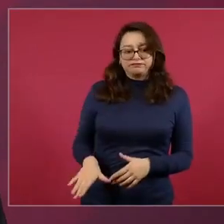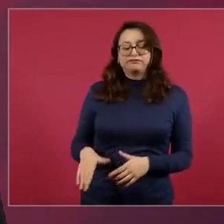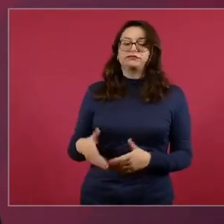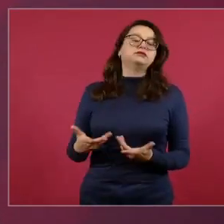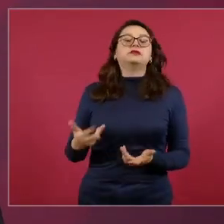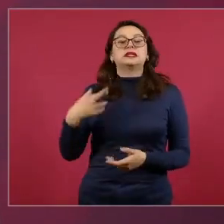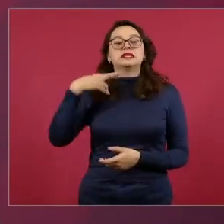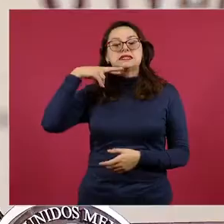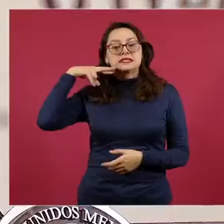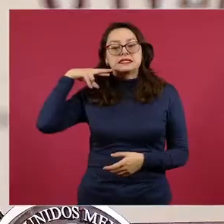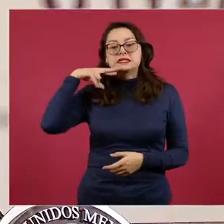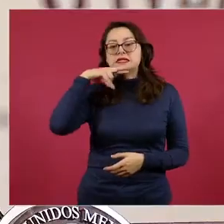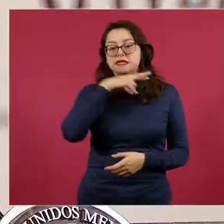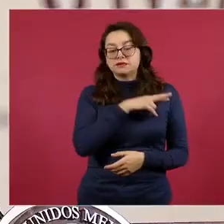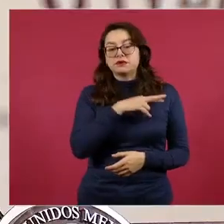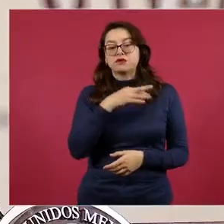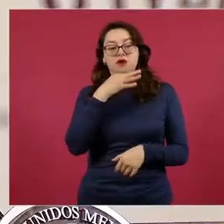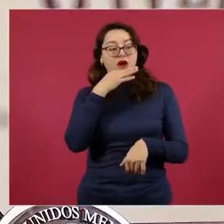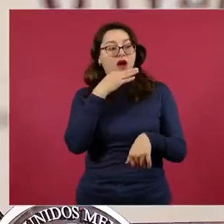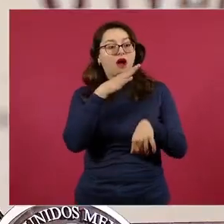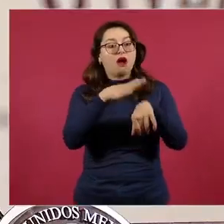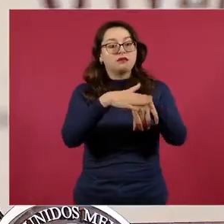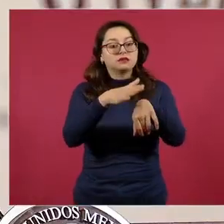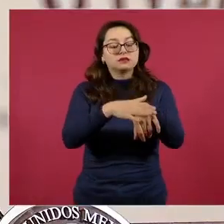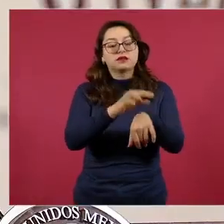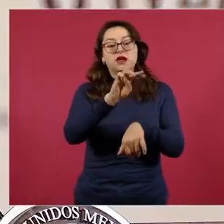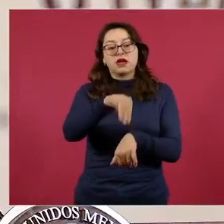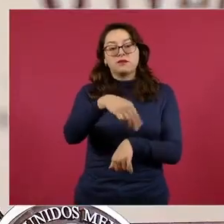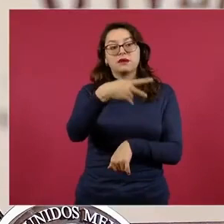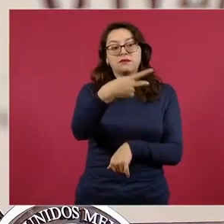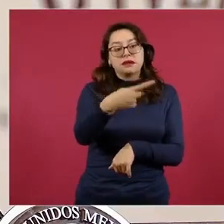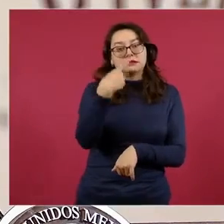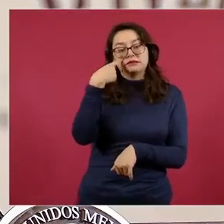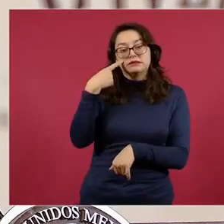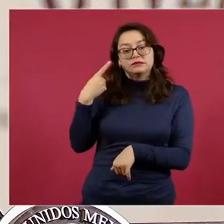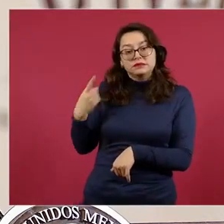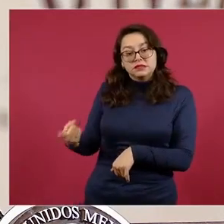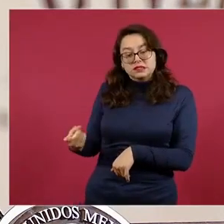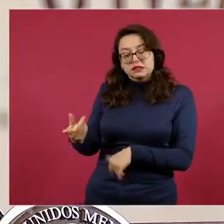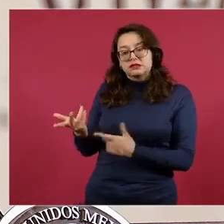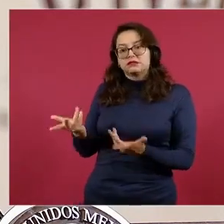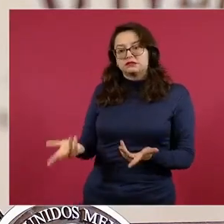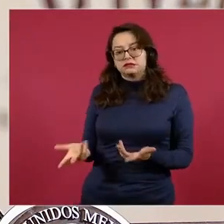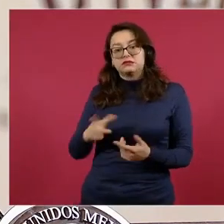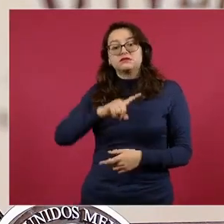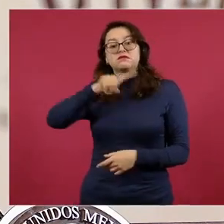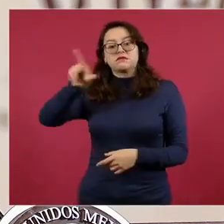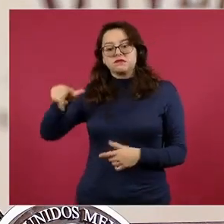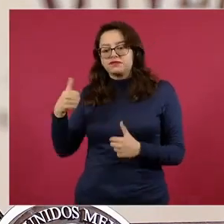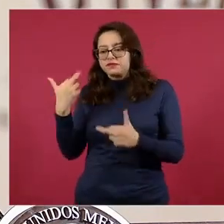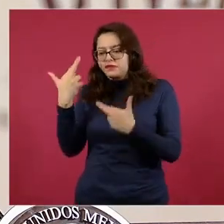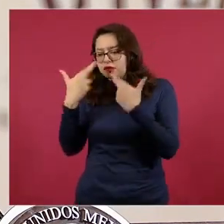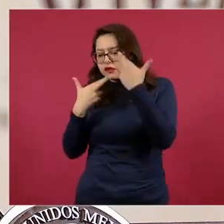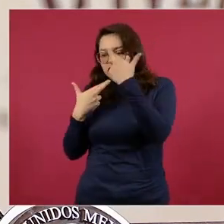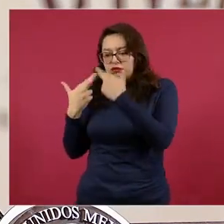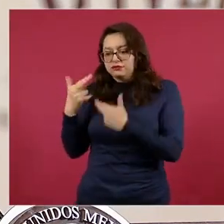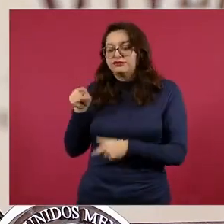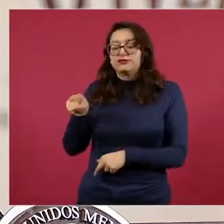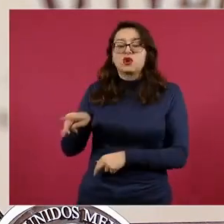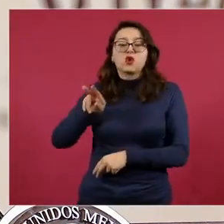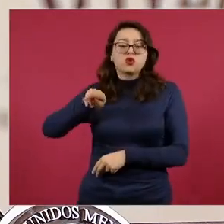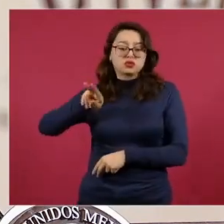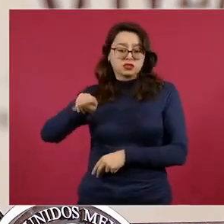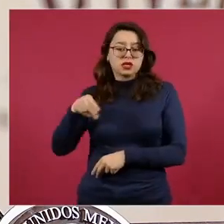procedió de inmediato a dar aviso al Ministerio Público. Se determinó que la muerte del hombre de